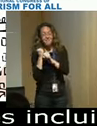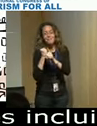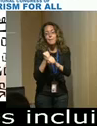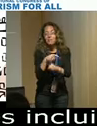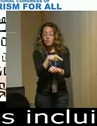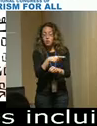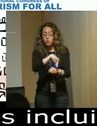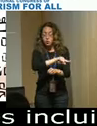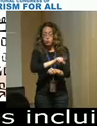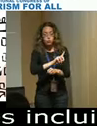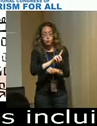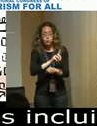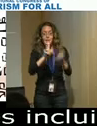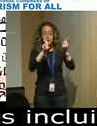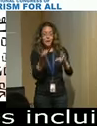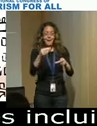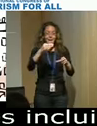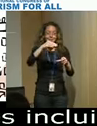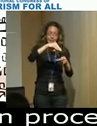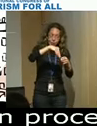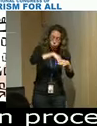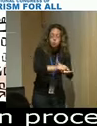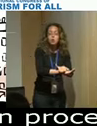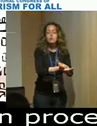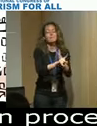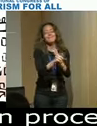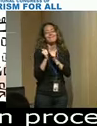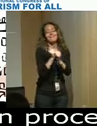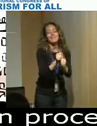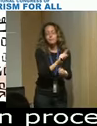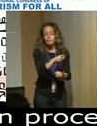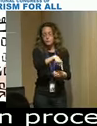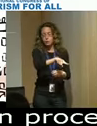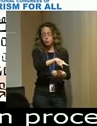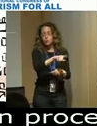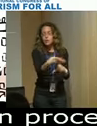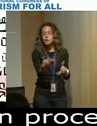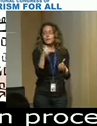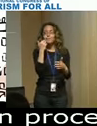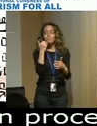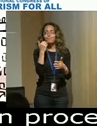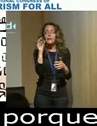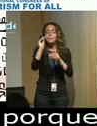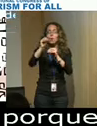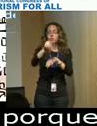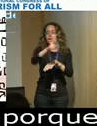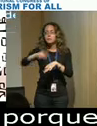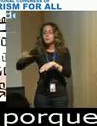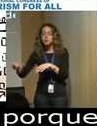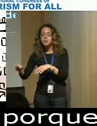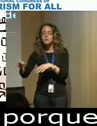inclusión no depende de ellos. Se supone que se recogen las demandas del colectivo, o sea que se les pregunta a las